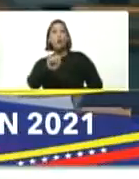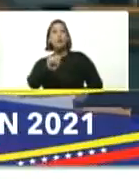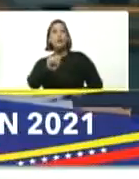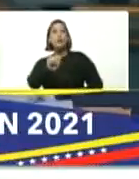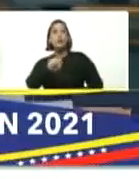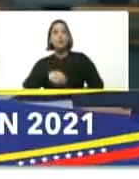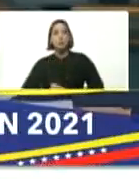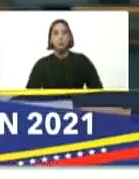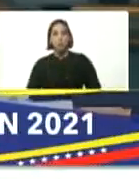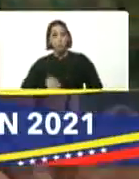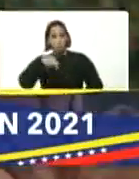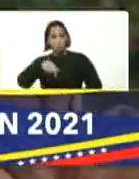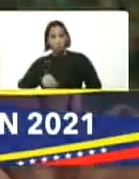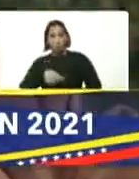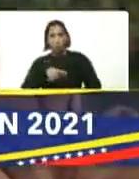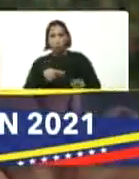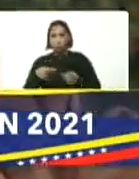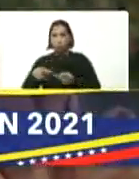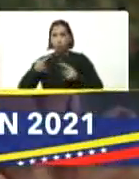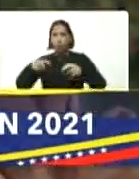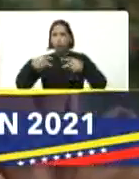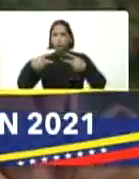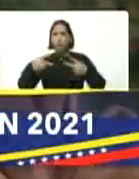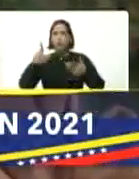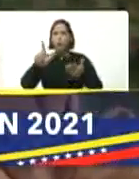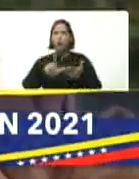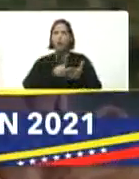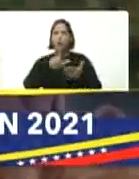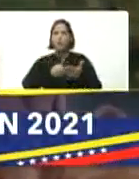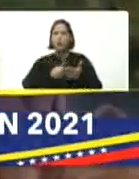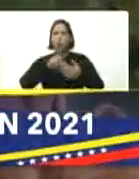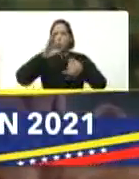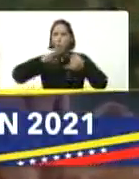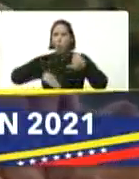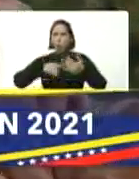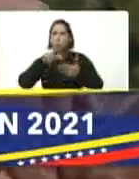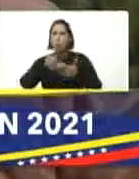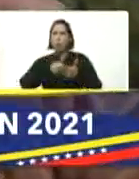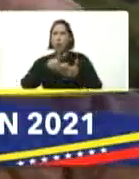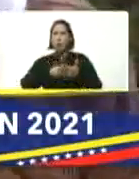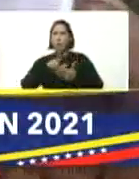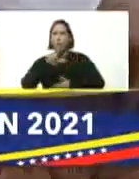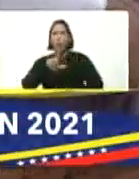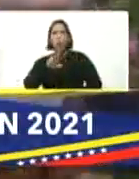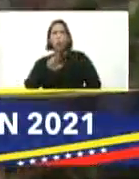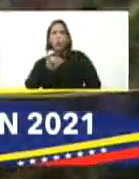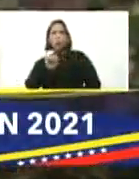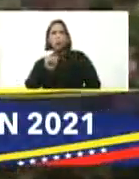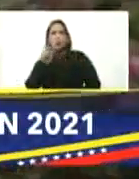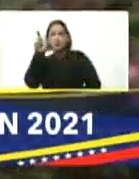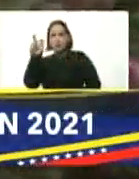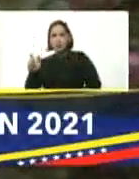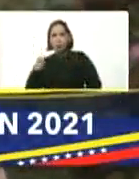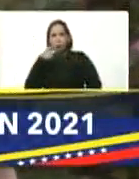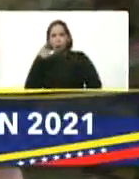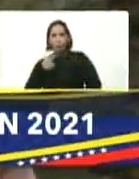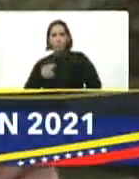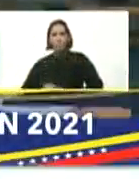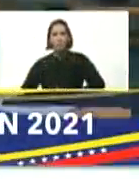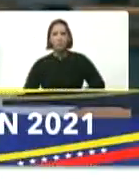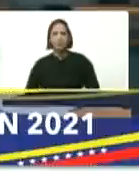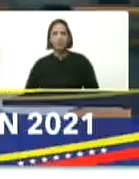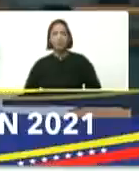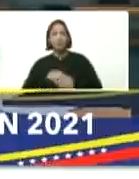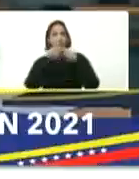quien hoy nos presenta una nueva obra, la última obra de Luis Brito García. Luis Brito,